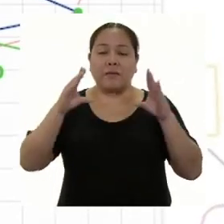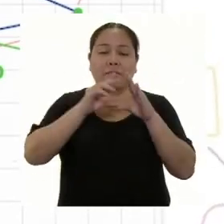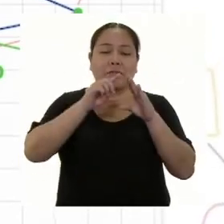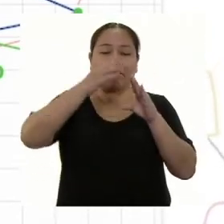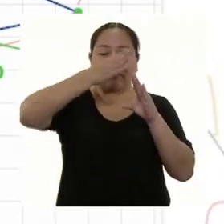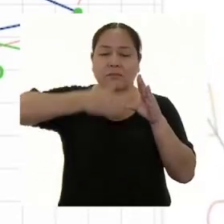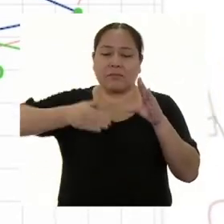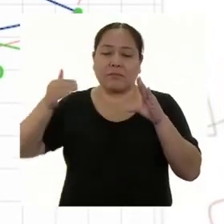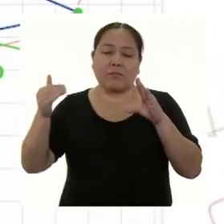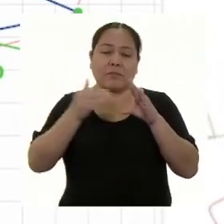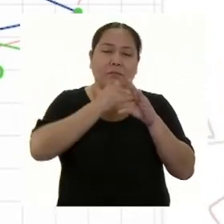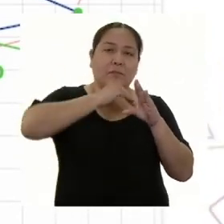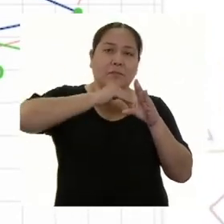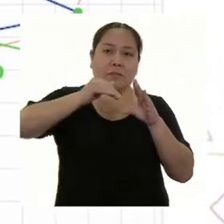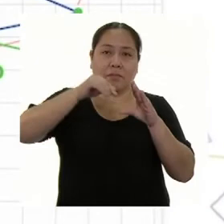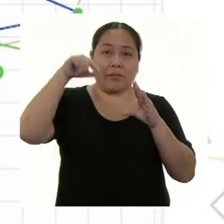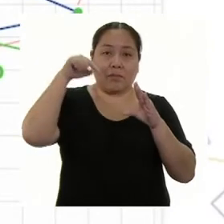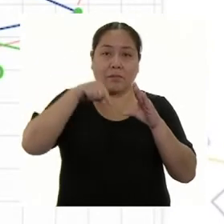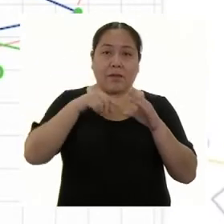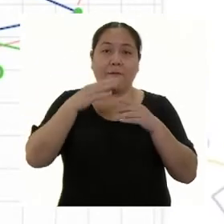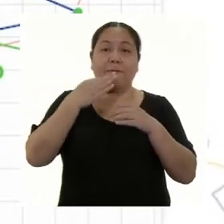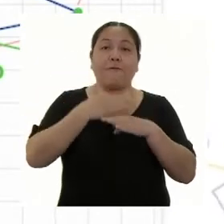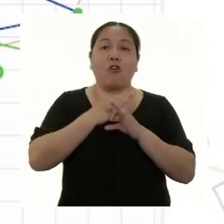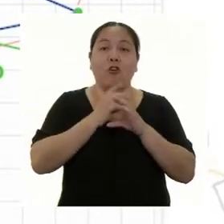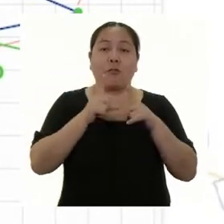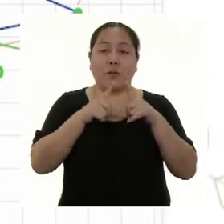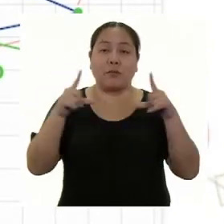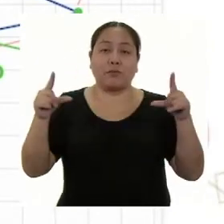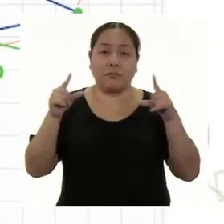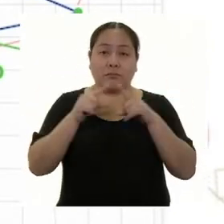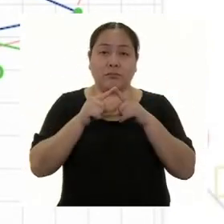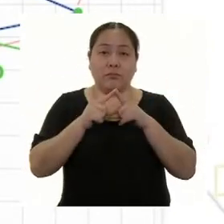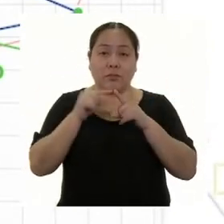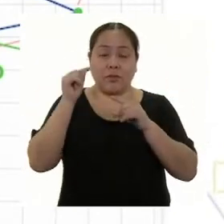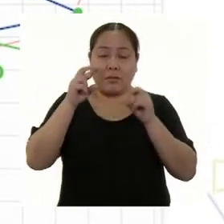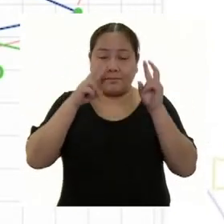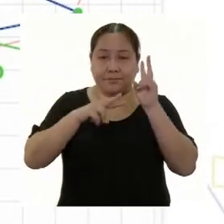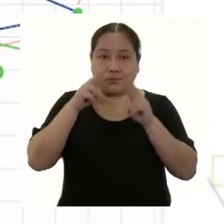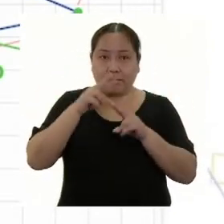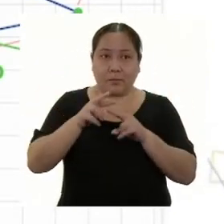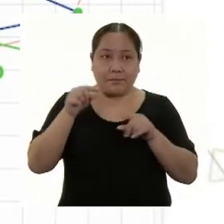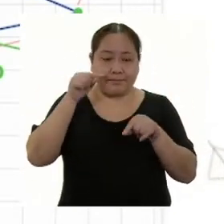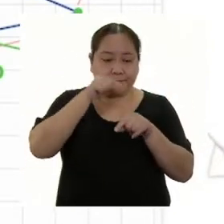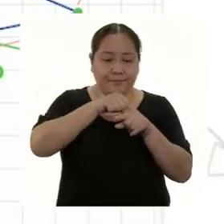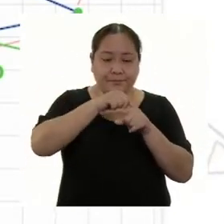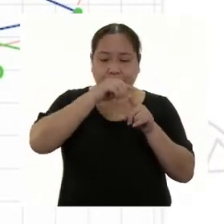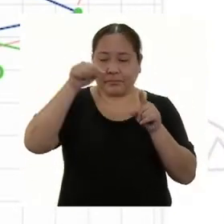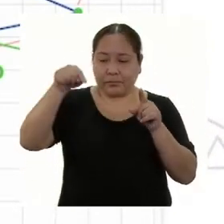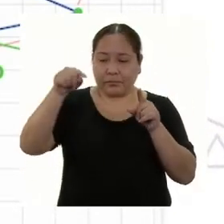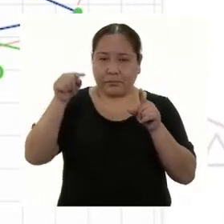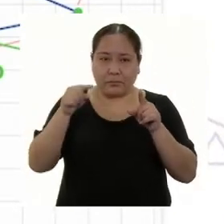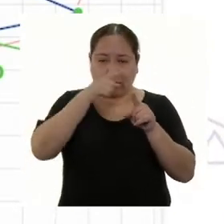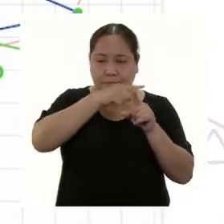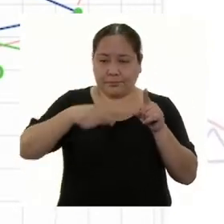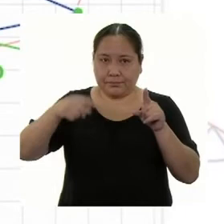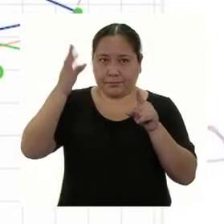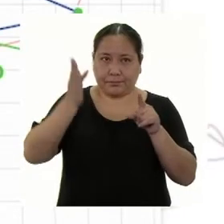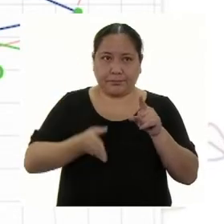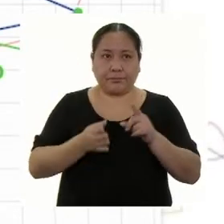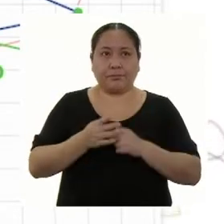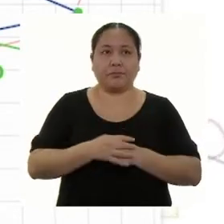el triángulo. Nuestro punto de partida debe ser ubicar los puntos medios para poder hacer el trazo de la